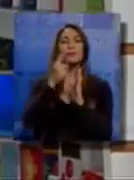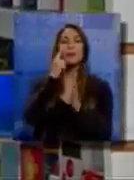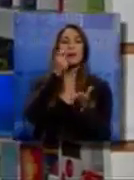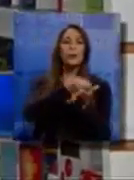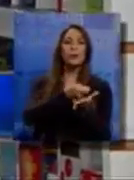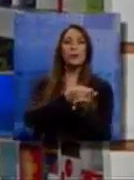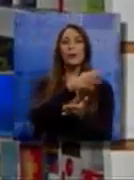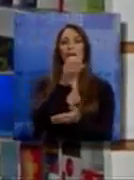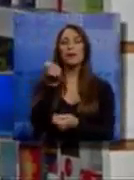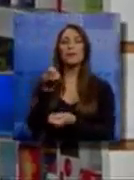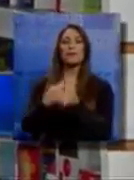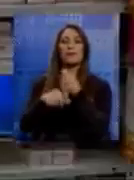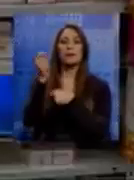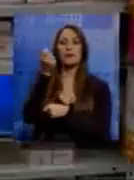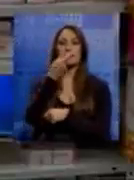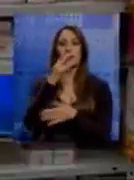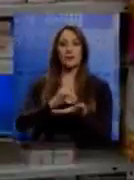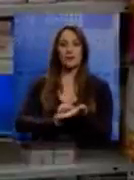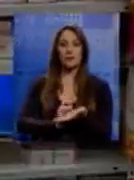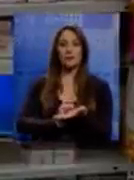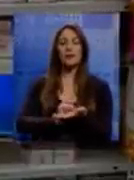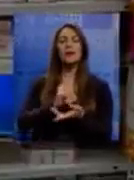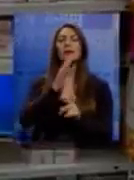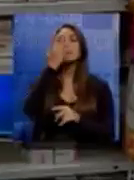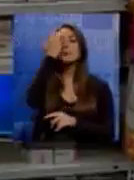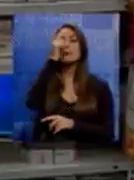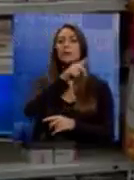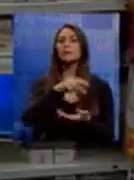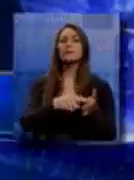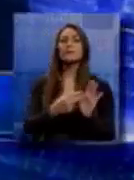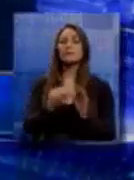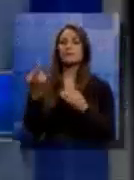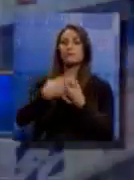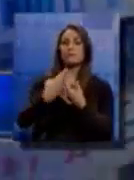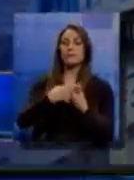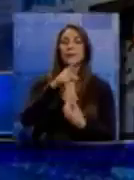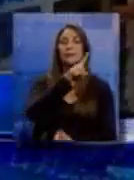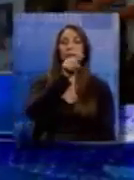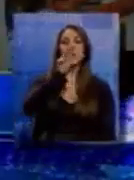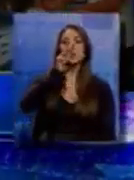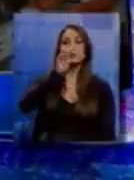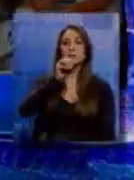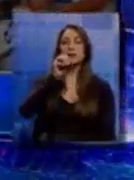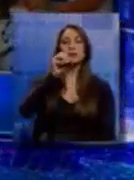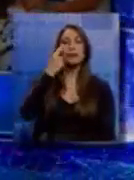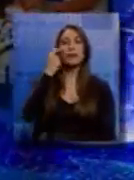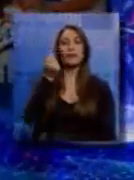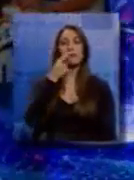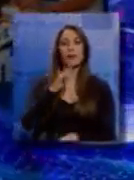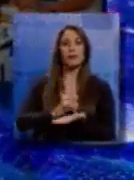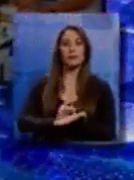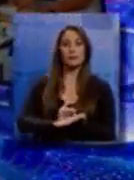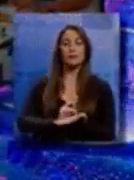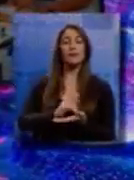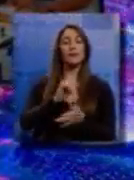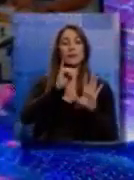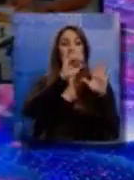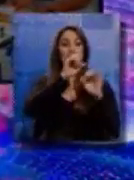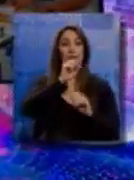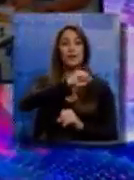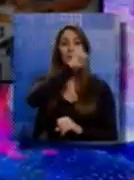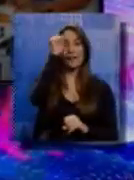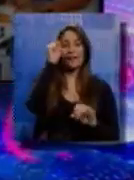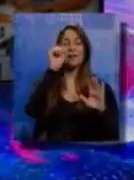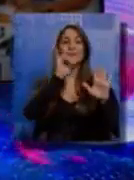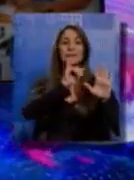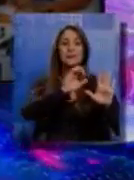de medicamentos. En este proceso, que es netamente electrónico, participaron 160 farmacéuticas, 60 resultaron ganadoras y de